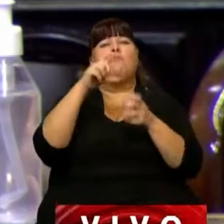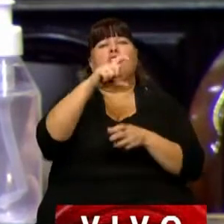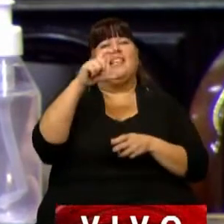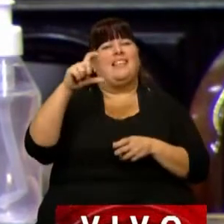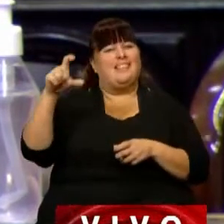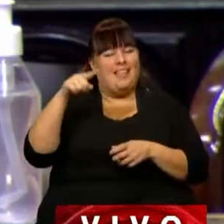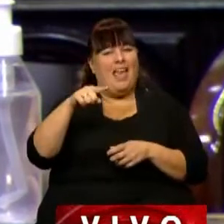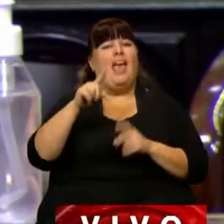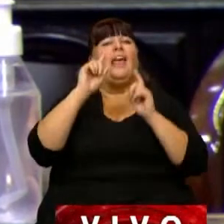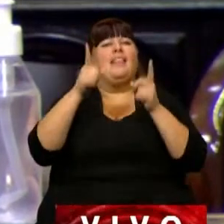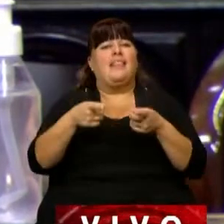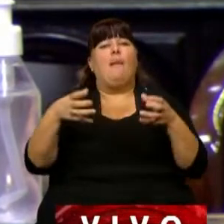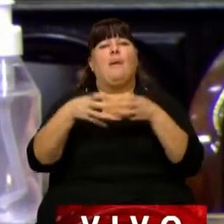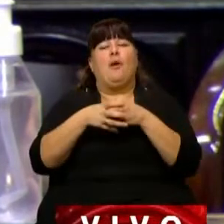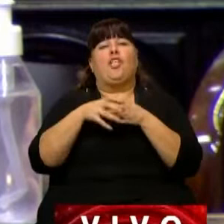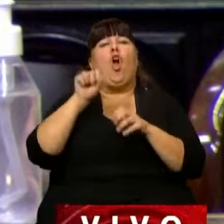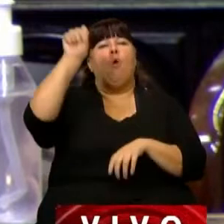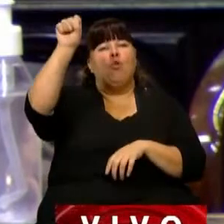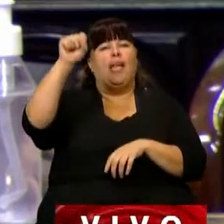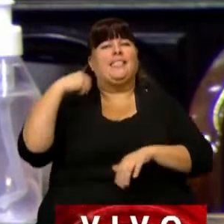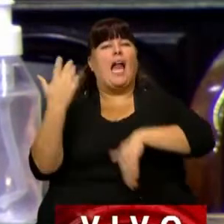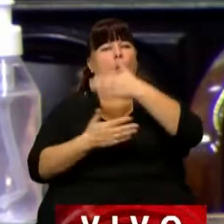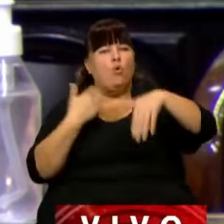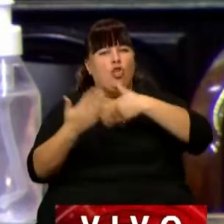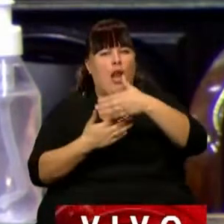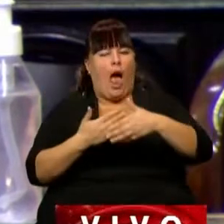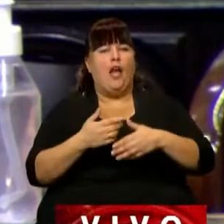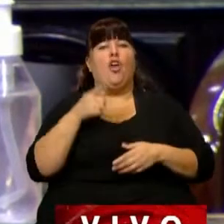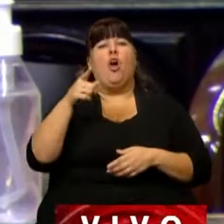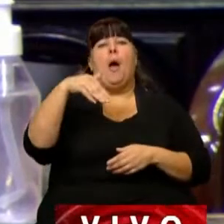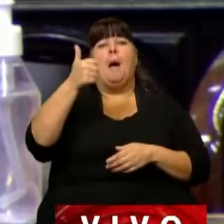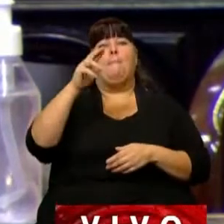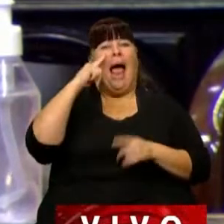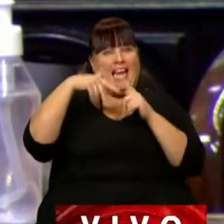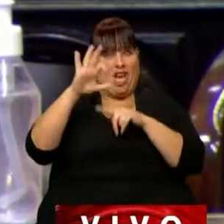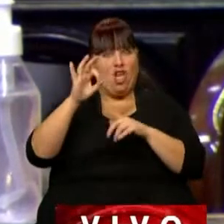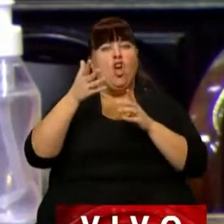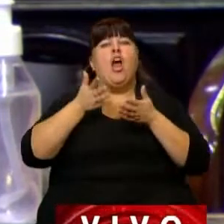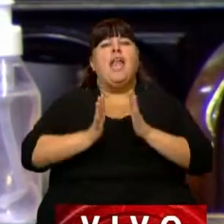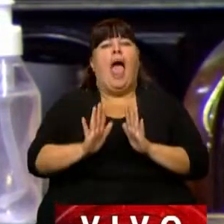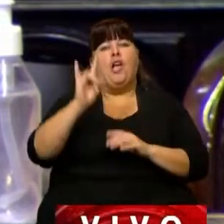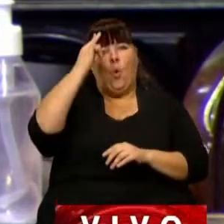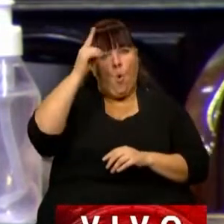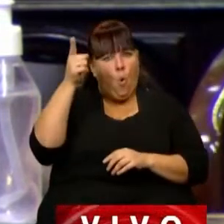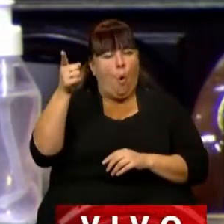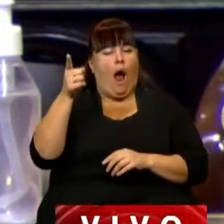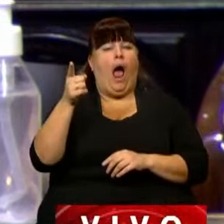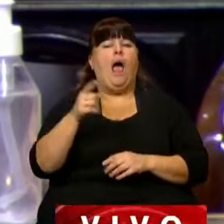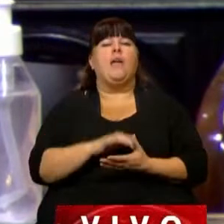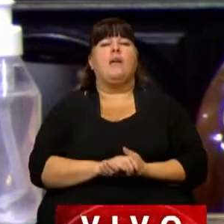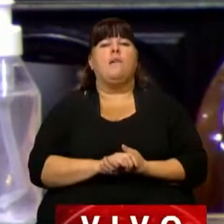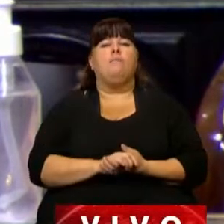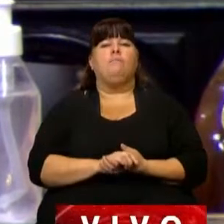y combativa y también del Partido Comunista Revolucionario. Freddy Mariño, que nació en el Uruguay, ha